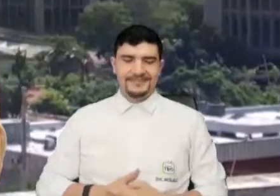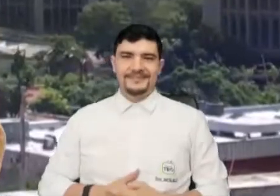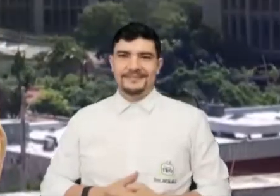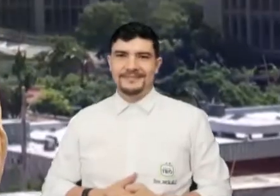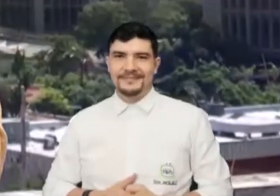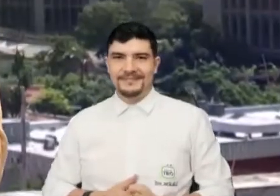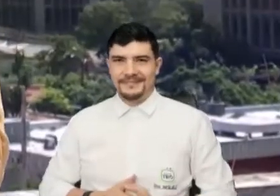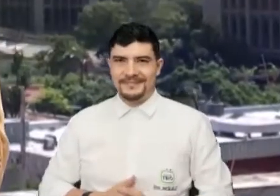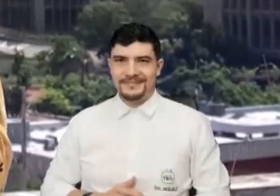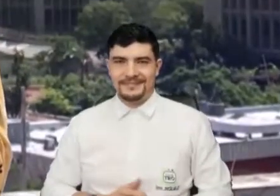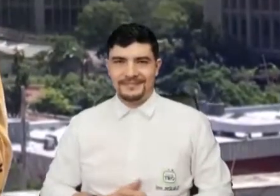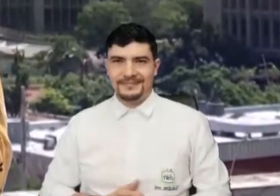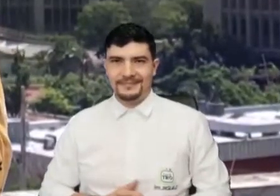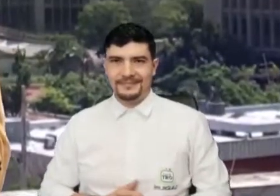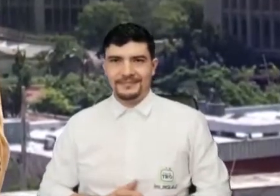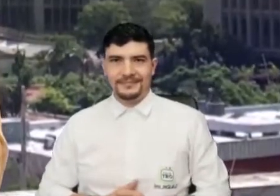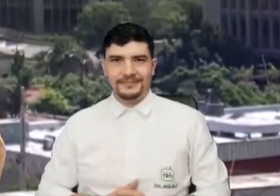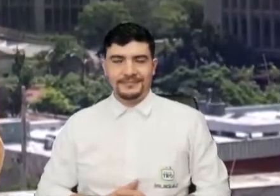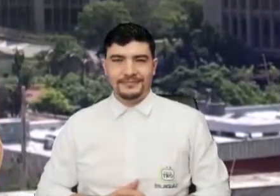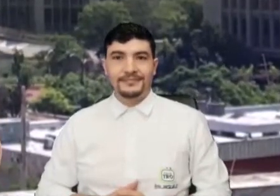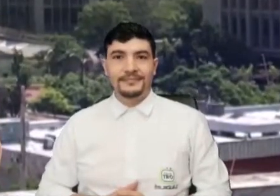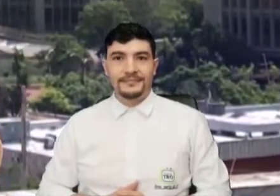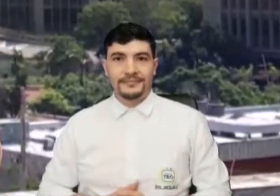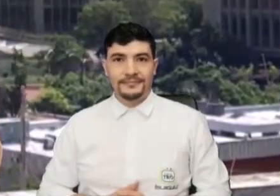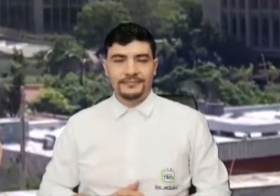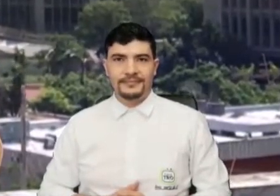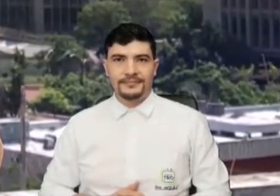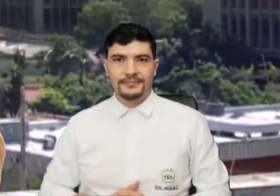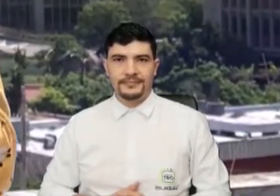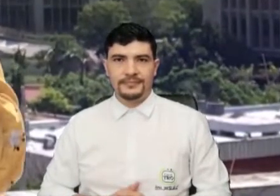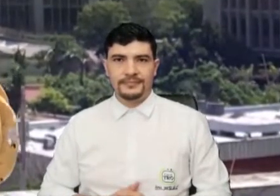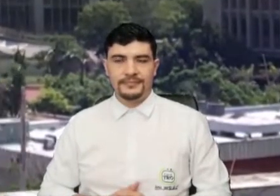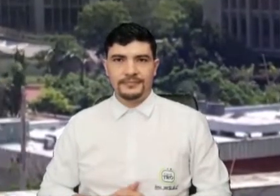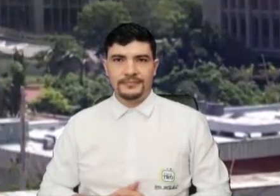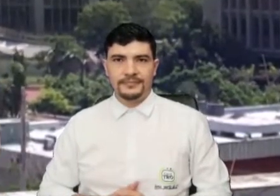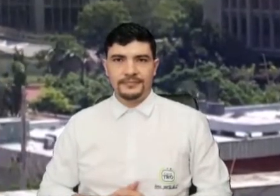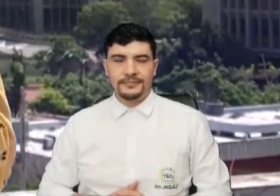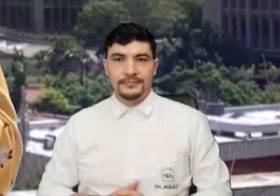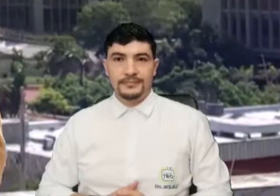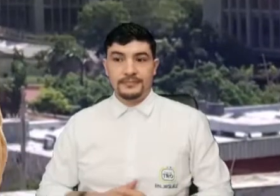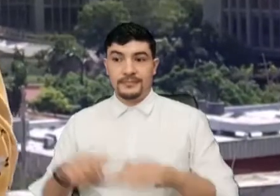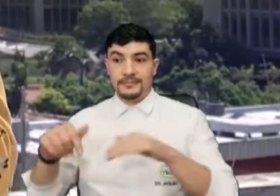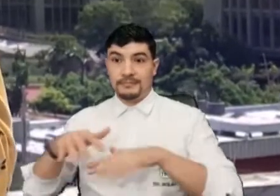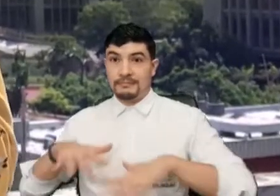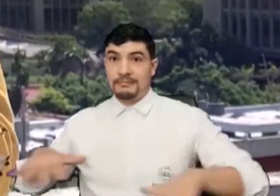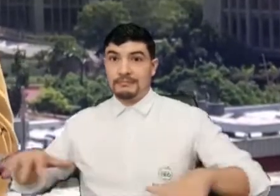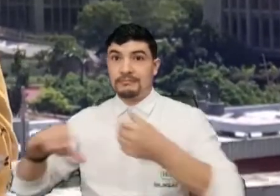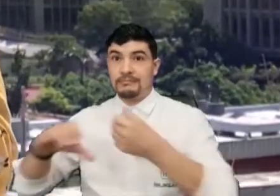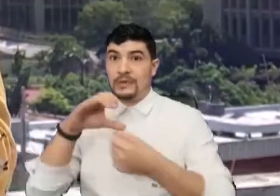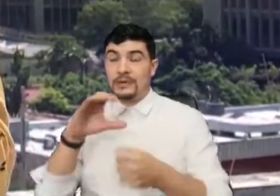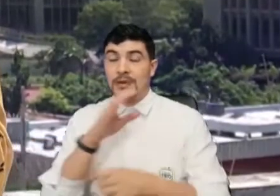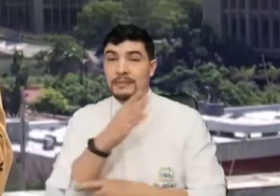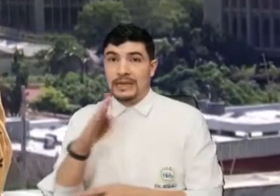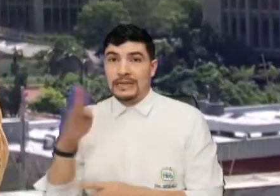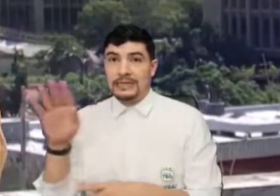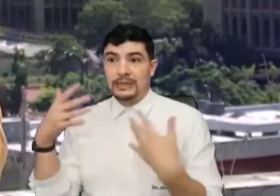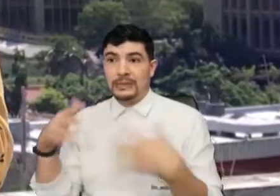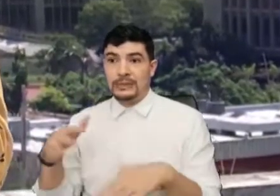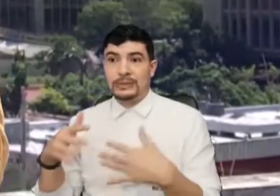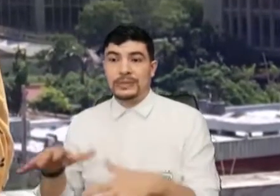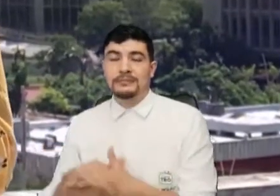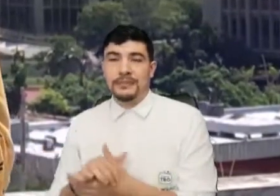a raíz de las amenazas a los profesionales de la salud de la ciudad de barranquilla el sector público y privado se unieron en una jornada de reconocimiento